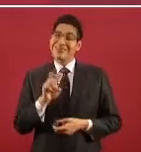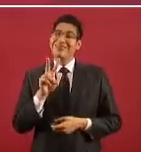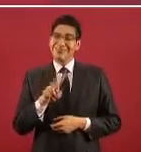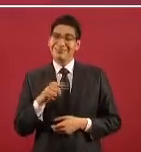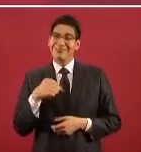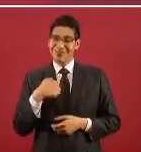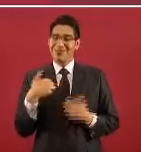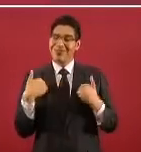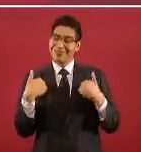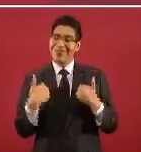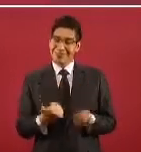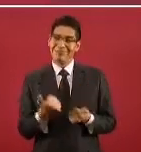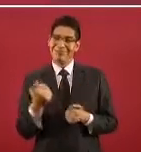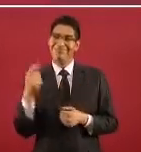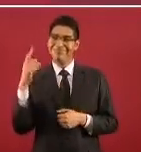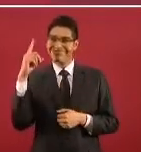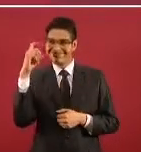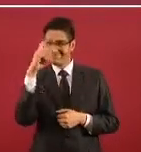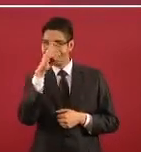¿sí?, que